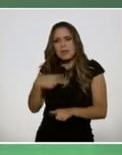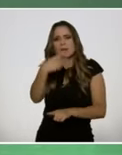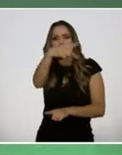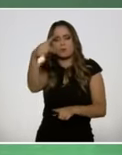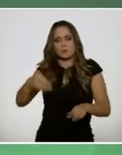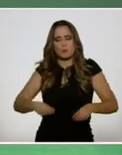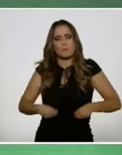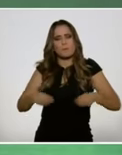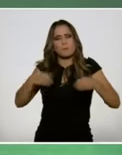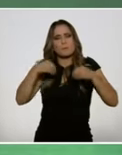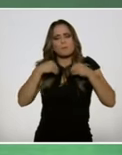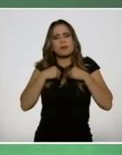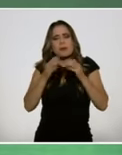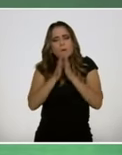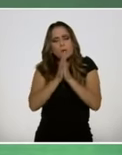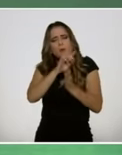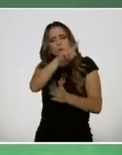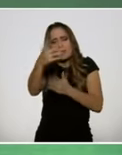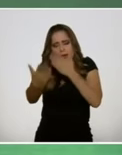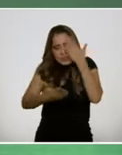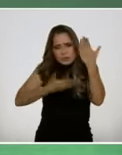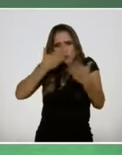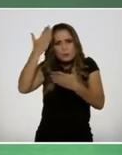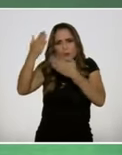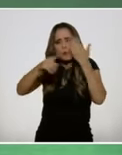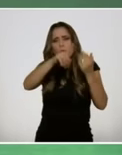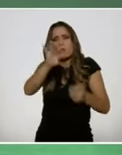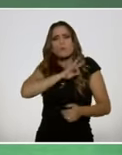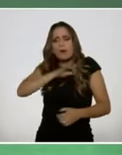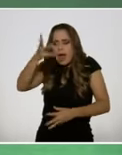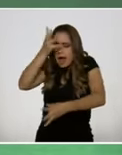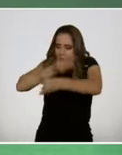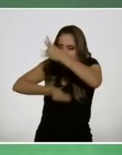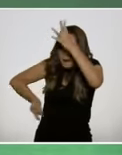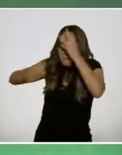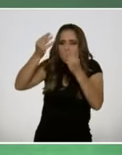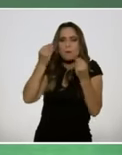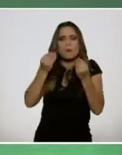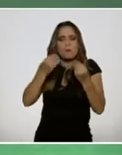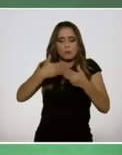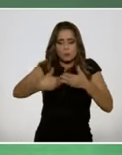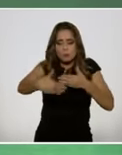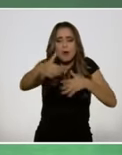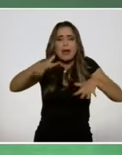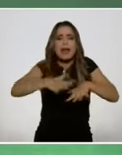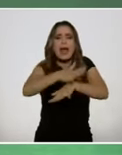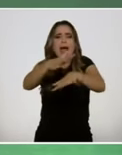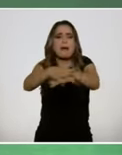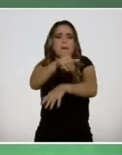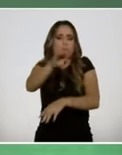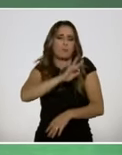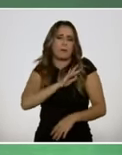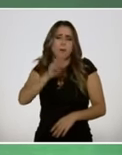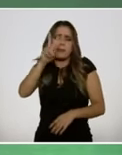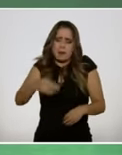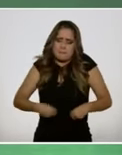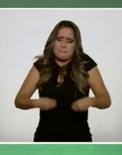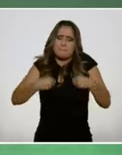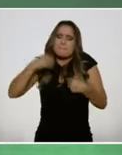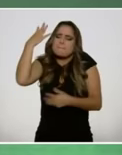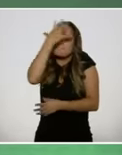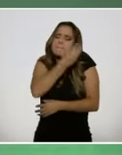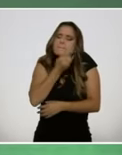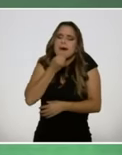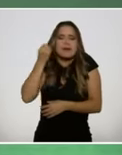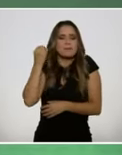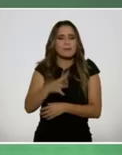mismos. Estudien siempre, hay mucho que aprender, hay mucho que cambiar. La vida es maravillosa y el estudio